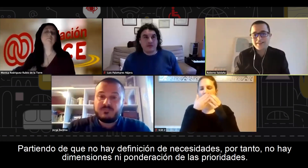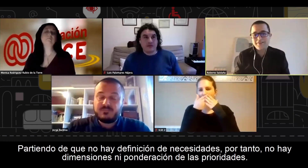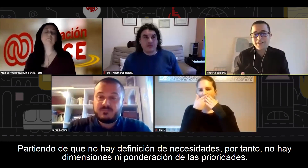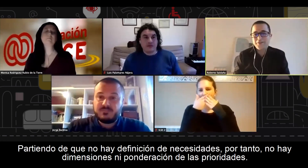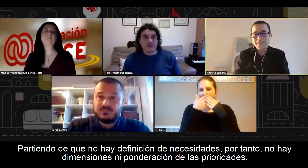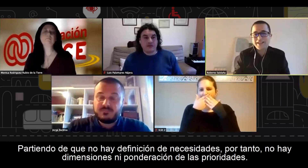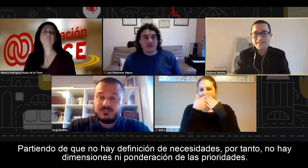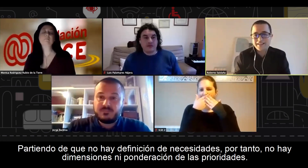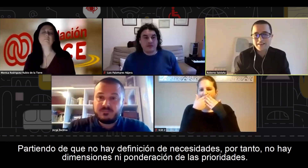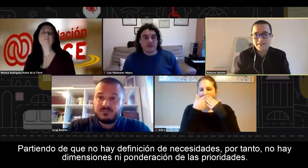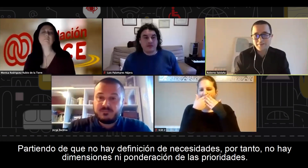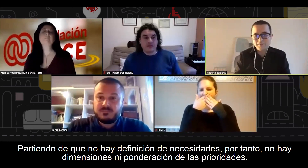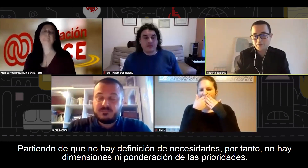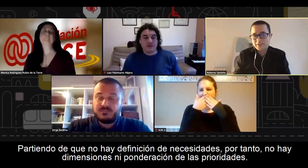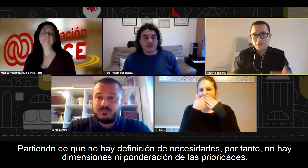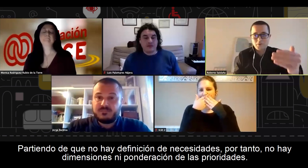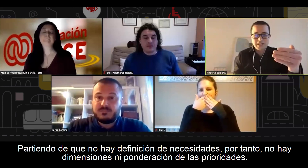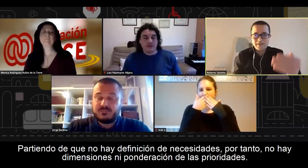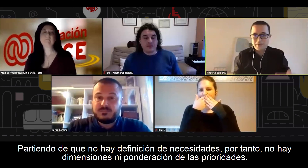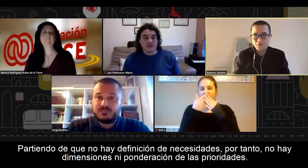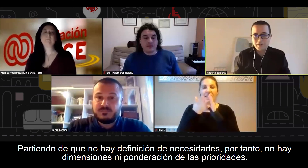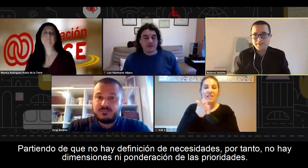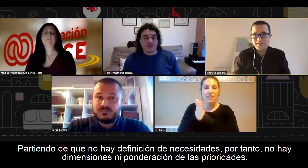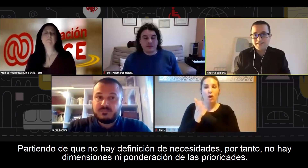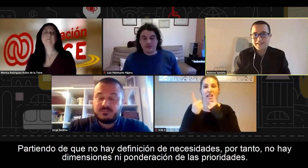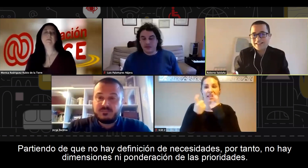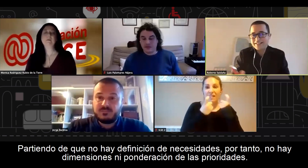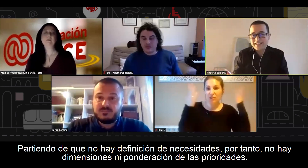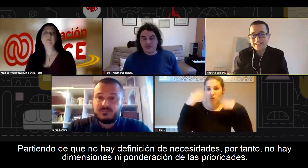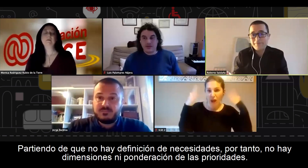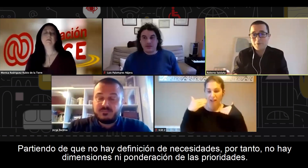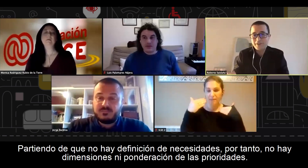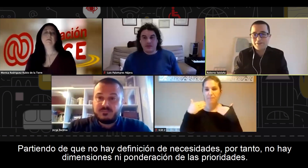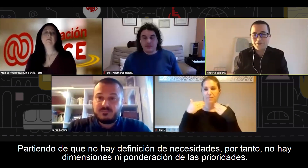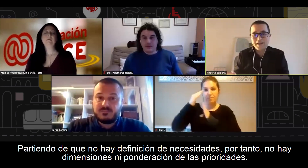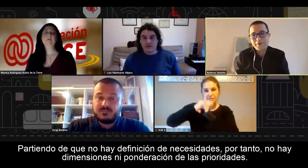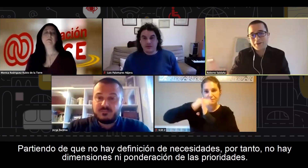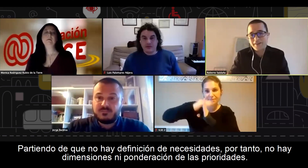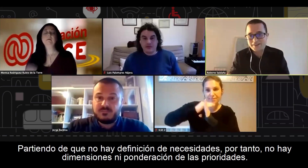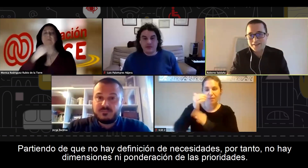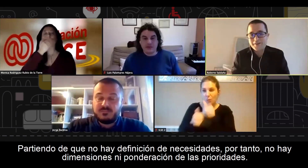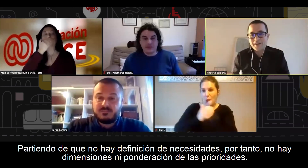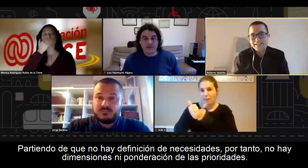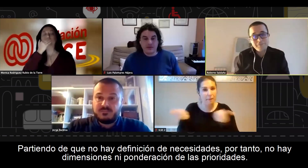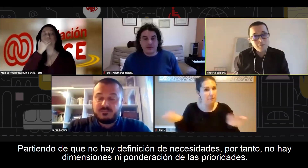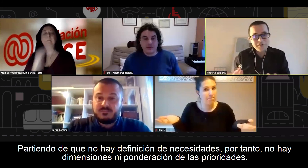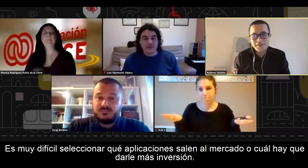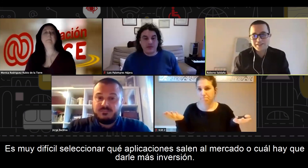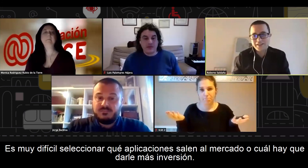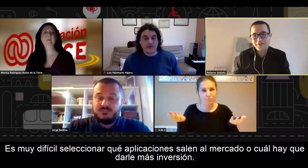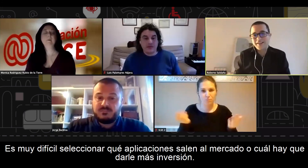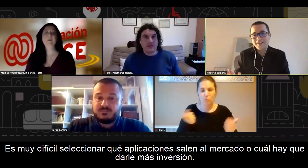definición de necesidades, por tanto, no hay ni dimensiones, ni siquiera ponderación de las prioridades. Ya es muy difícil